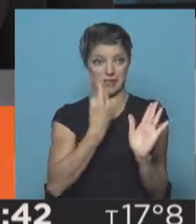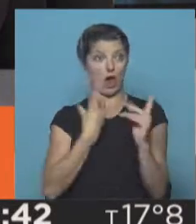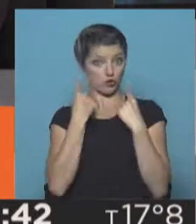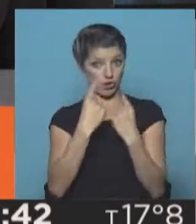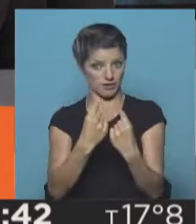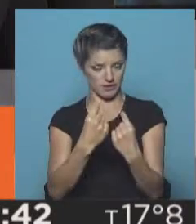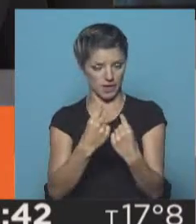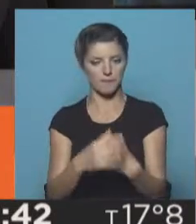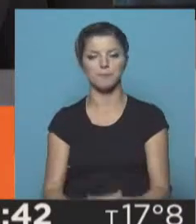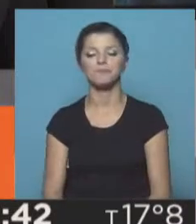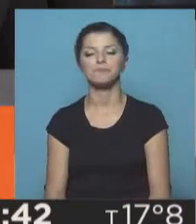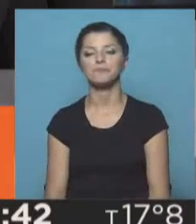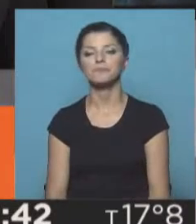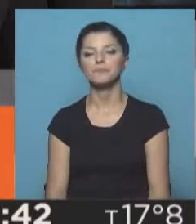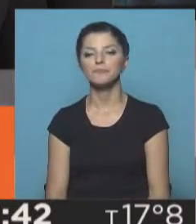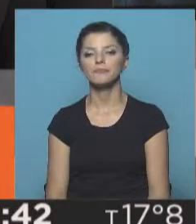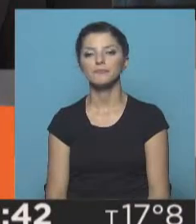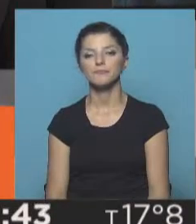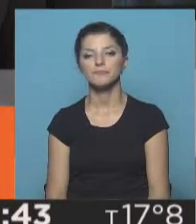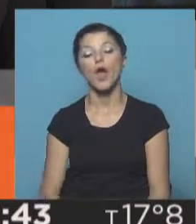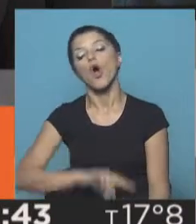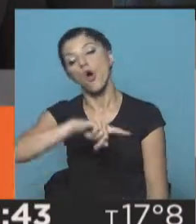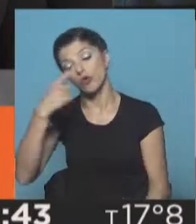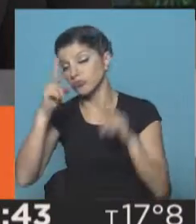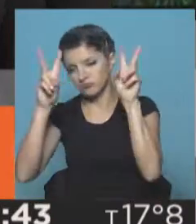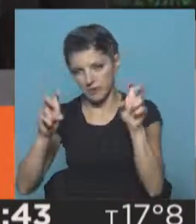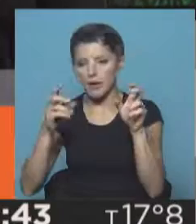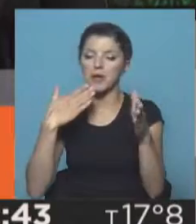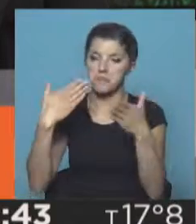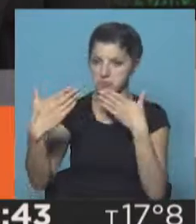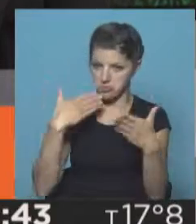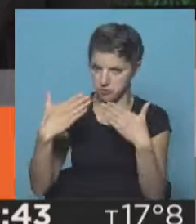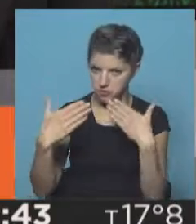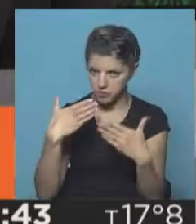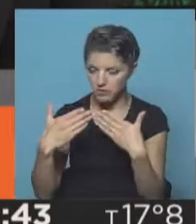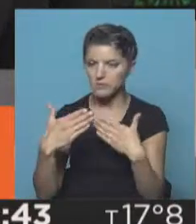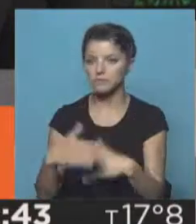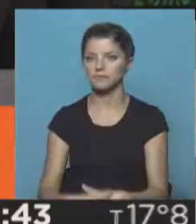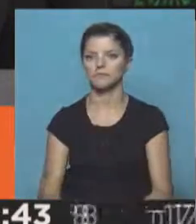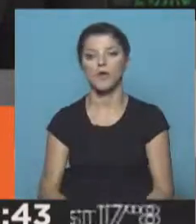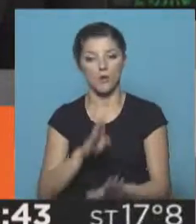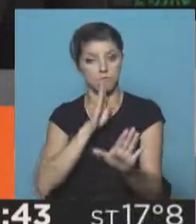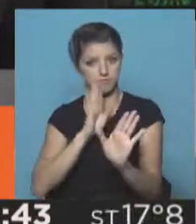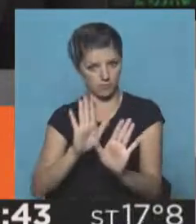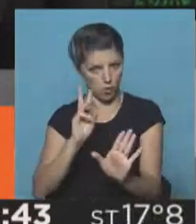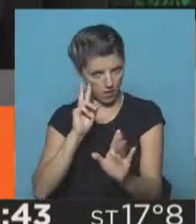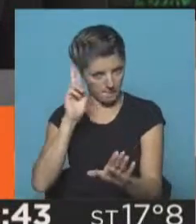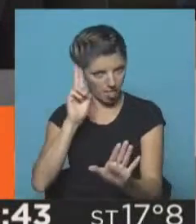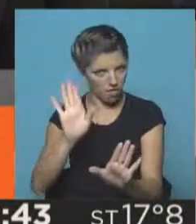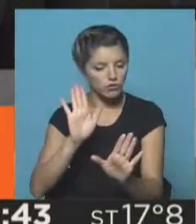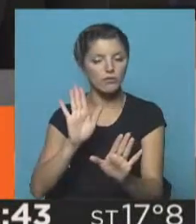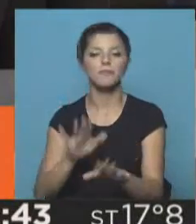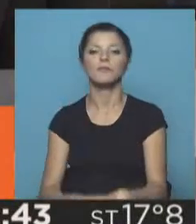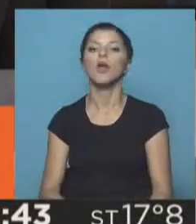Y el otro, digamos, que se planteó, se esbozó muy cuidadosamente en el discurso